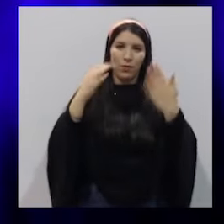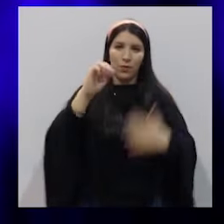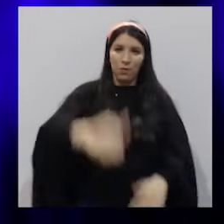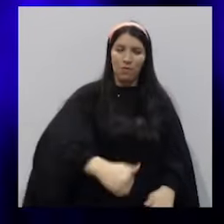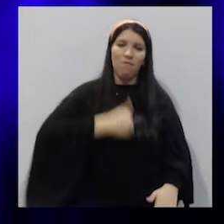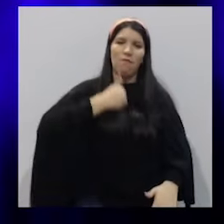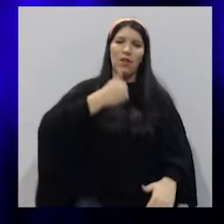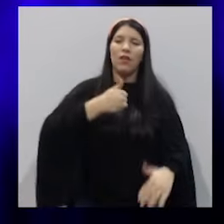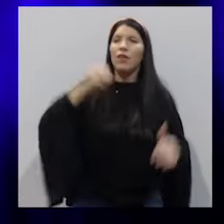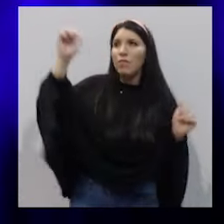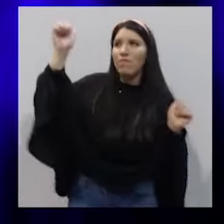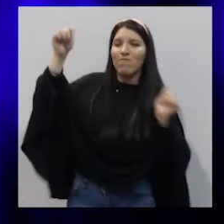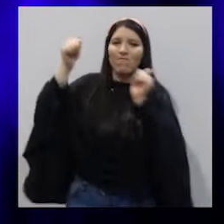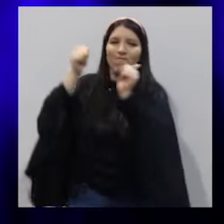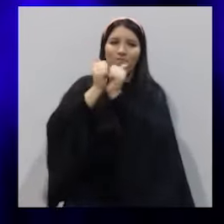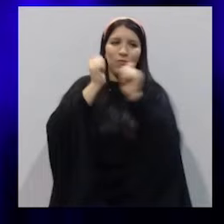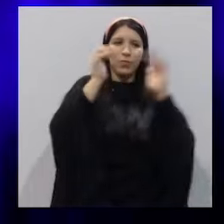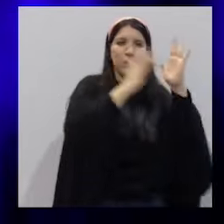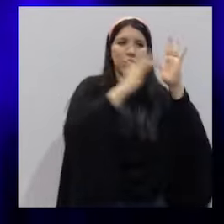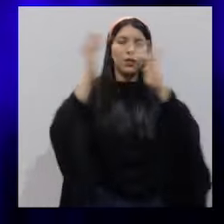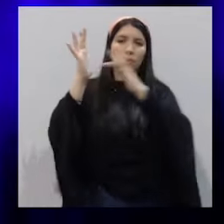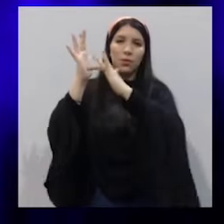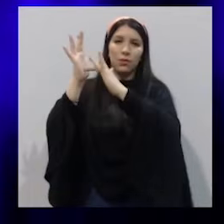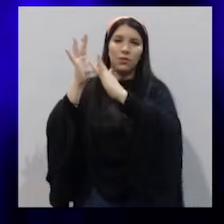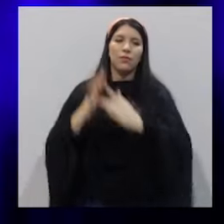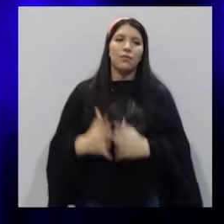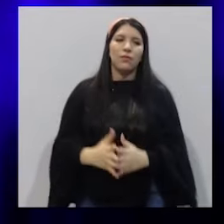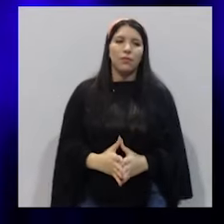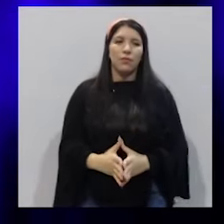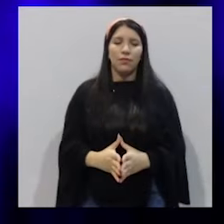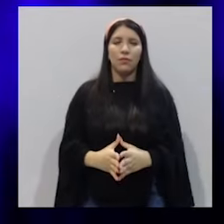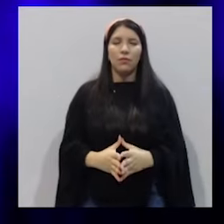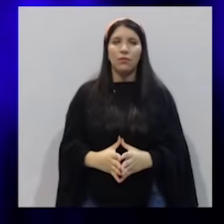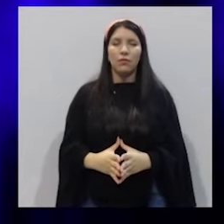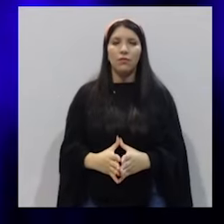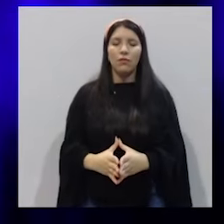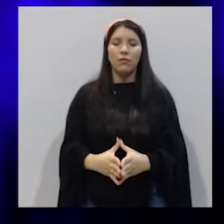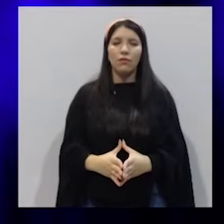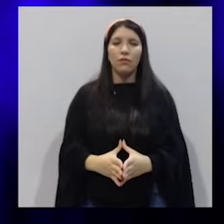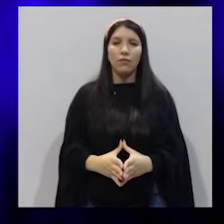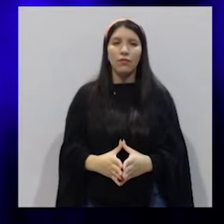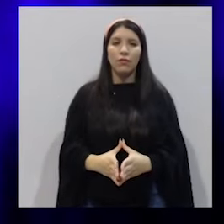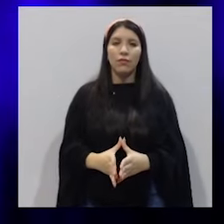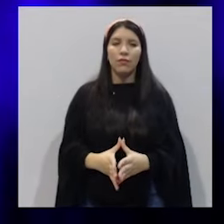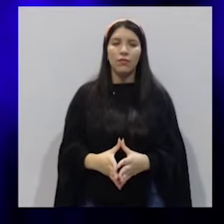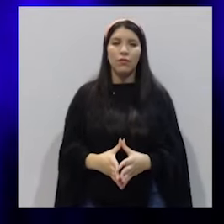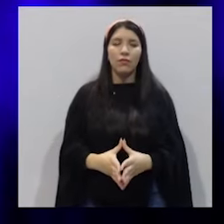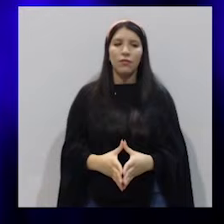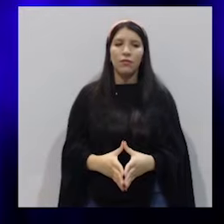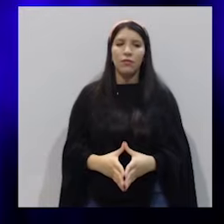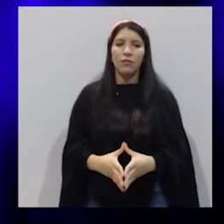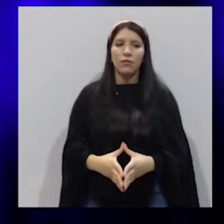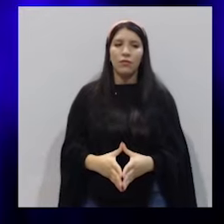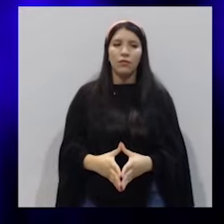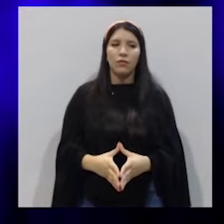que nos ayudan a poder vivir una vida equilibrada en todos los ámbitos y algo muy sencillo